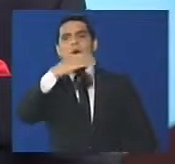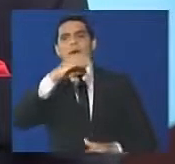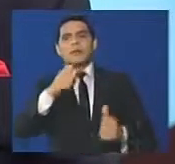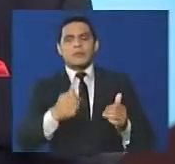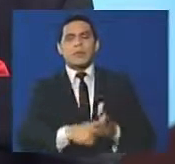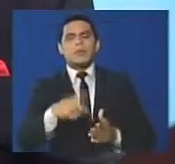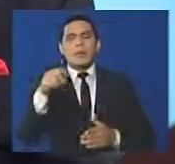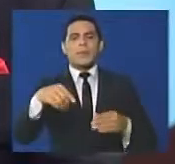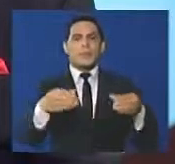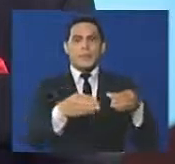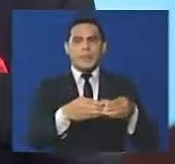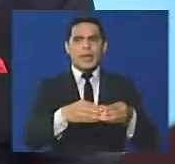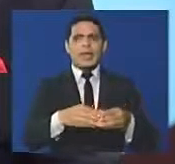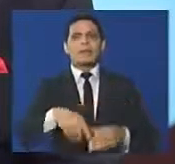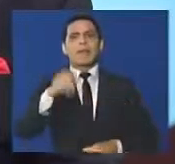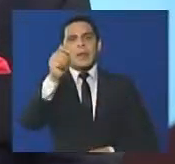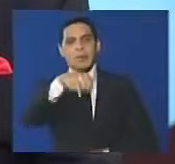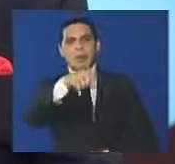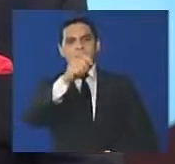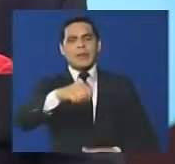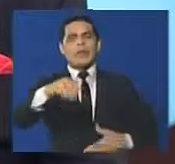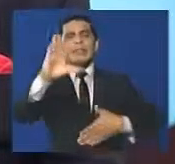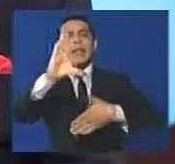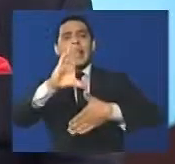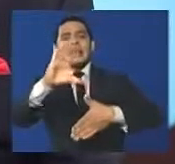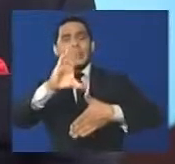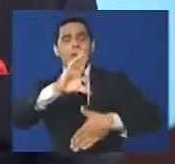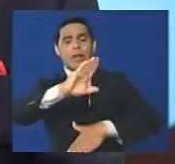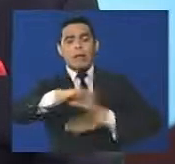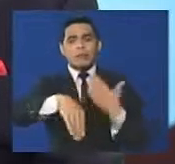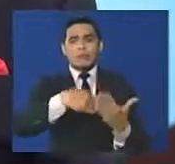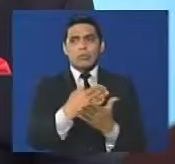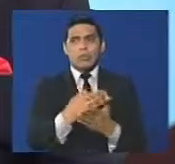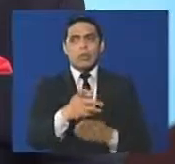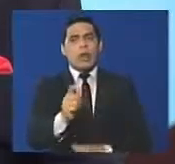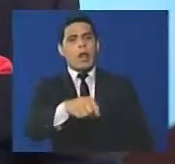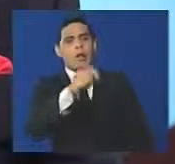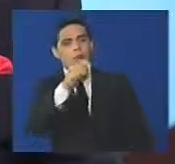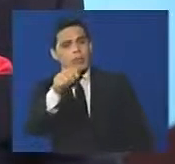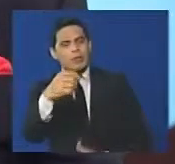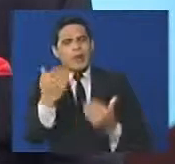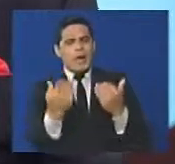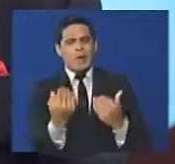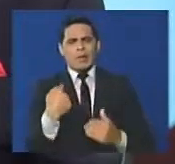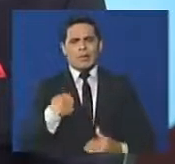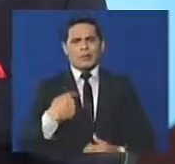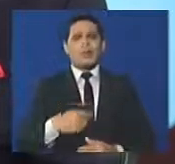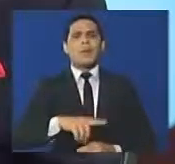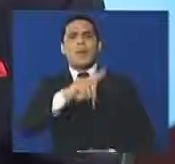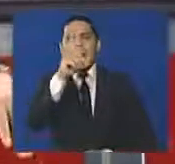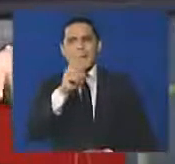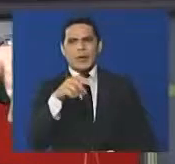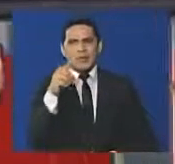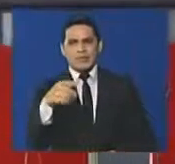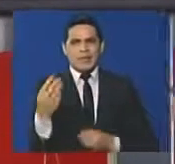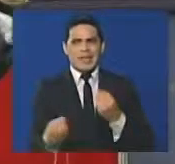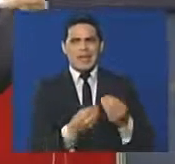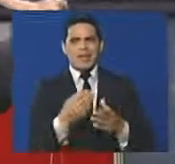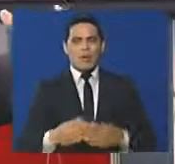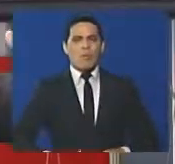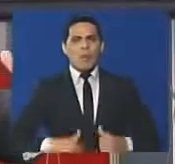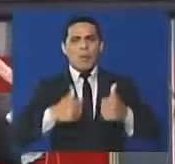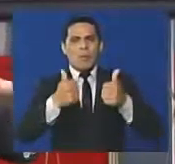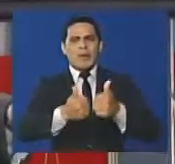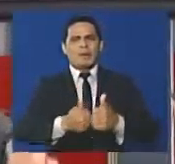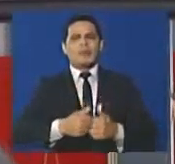Big Band Jazz. De las Américas. De las Américas. Y yo quería preguntarle, ¿cómo amaneció el día de hoy? ¿En qué